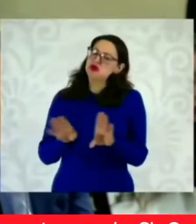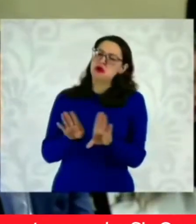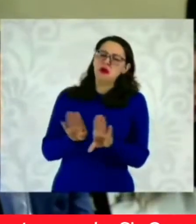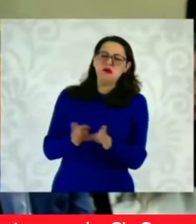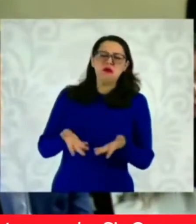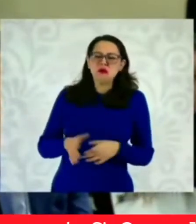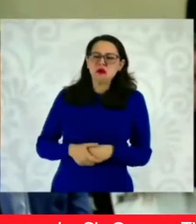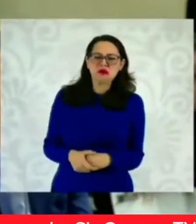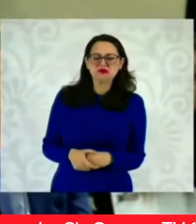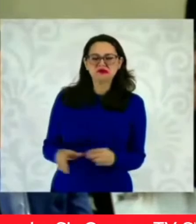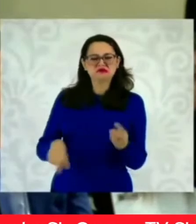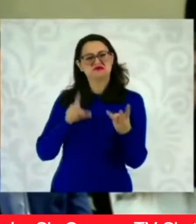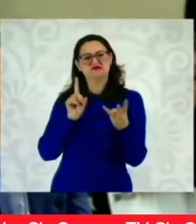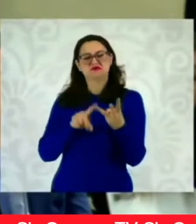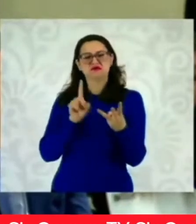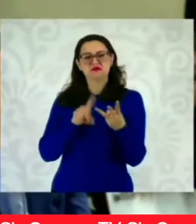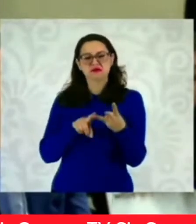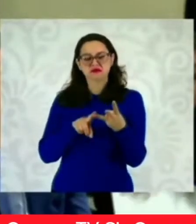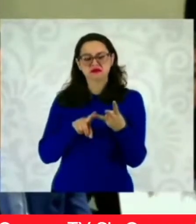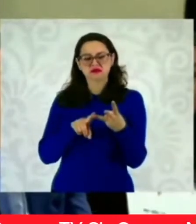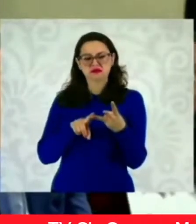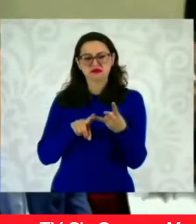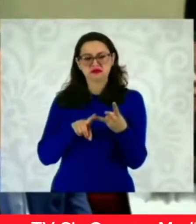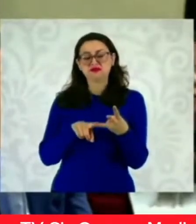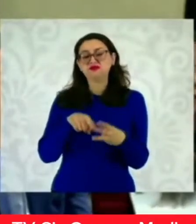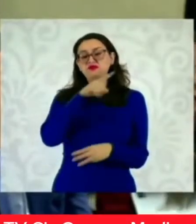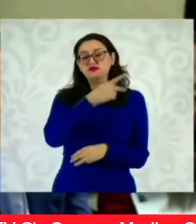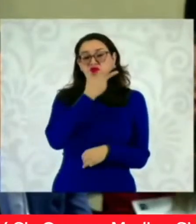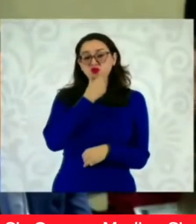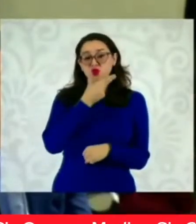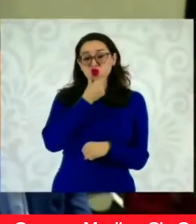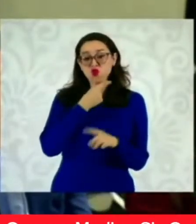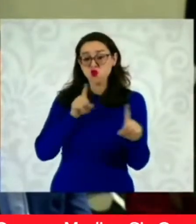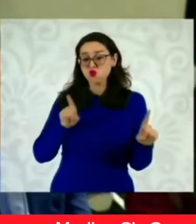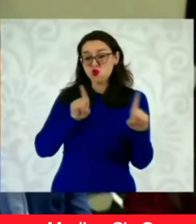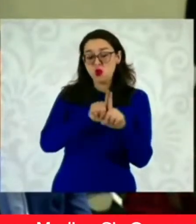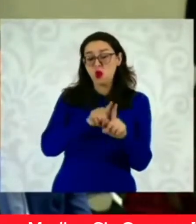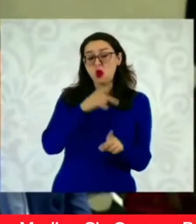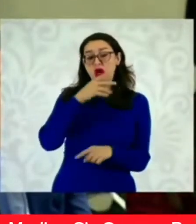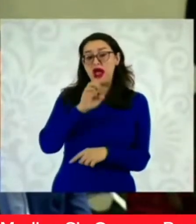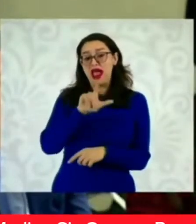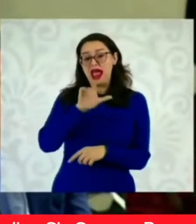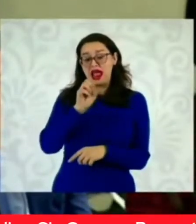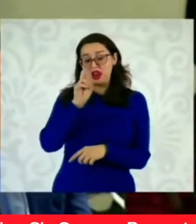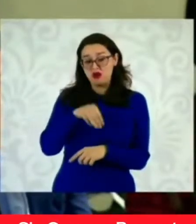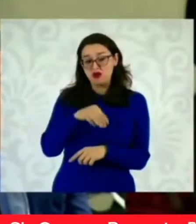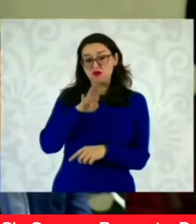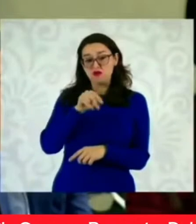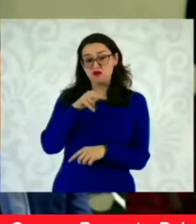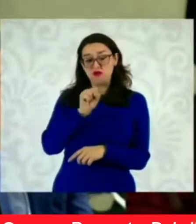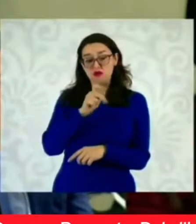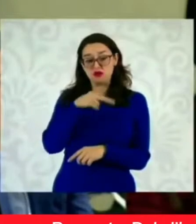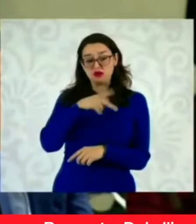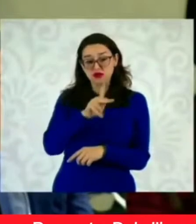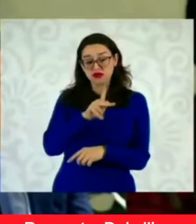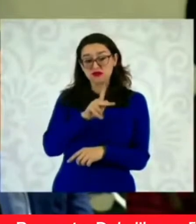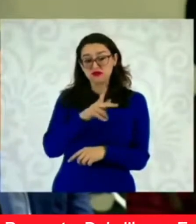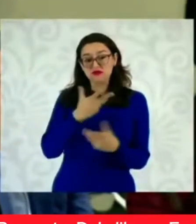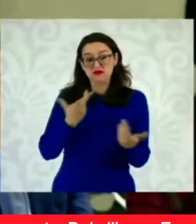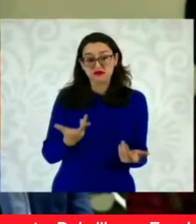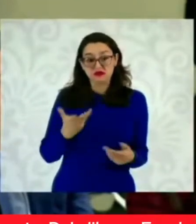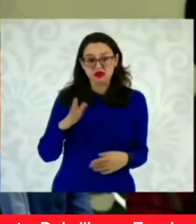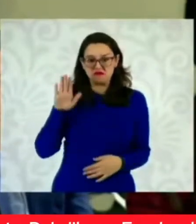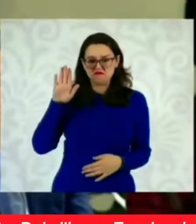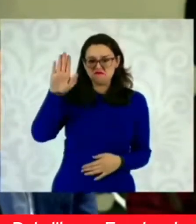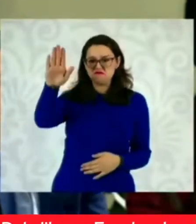cuando uno de sus más cercanos colaboradores, como Elon Musk, el dueño de X, hace